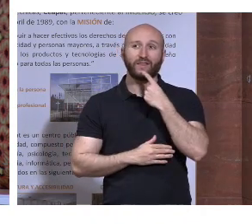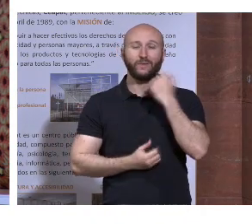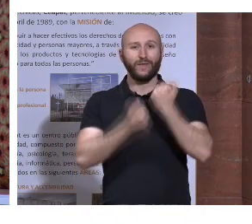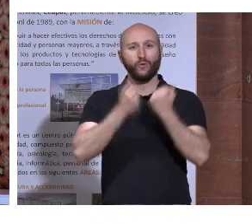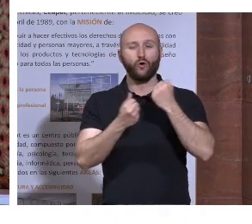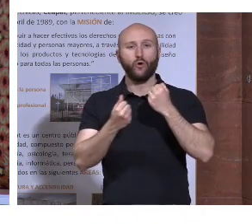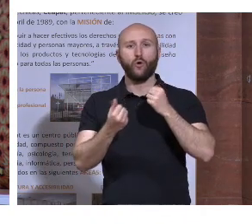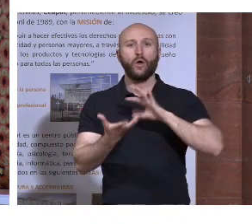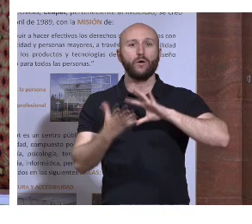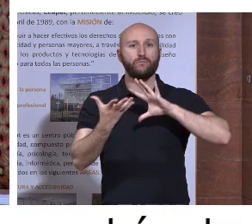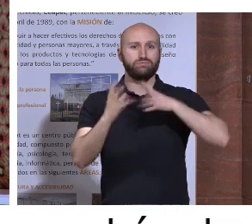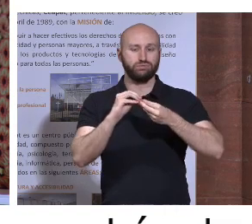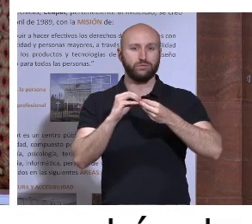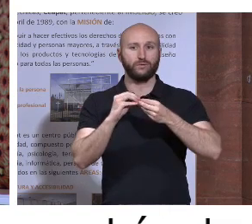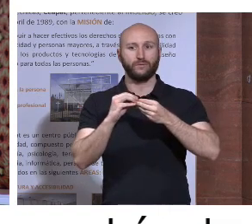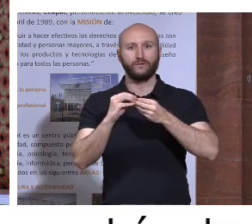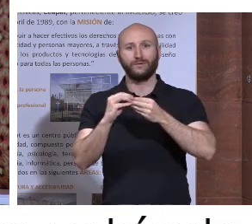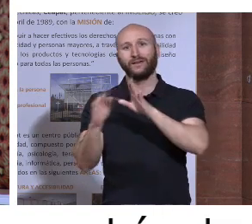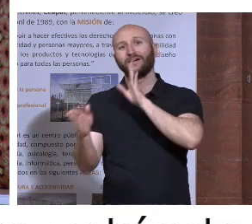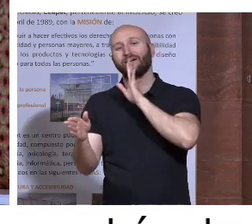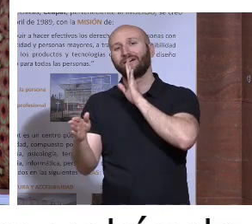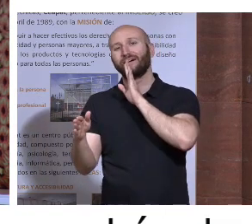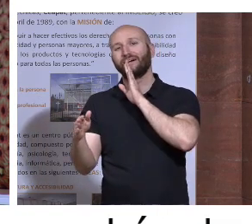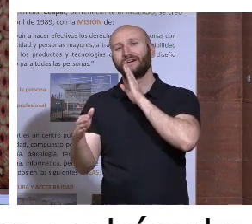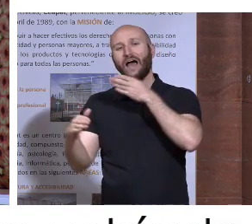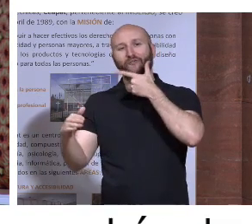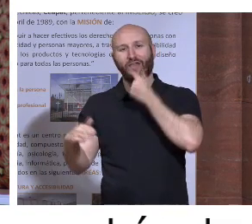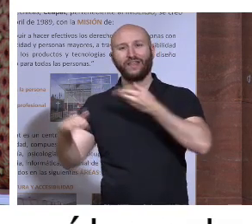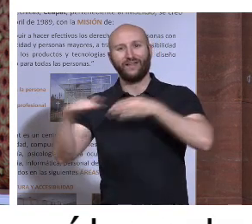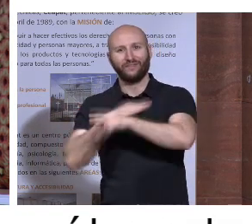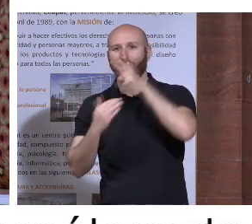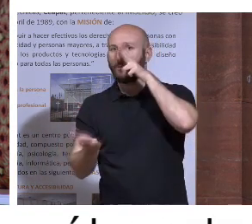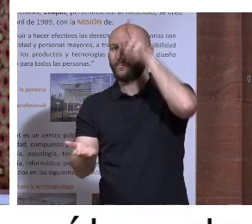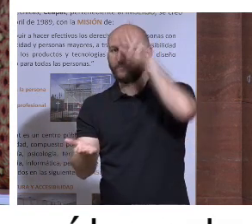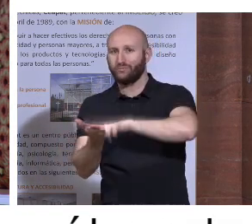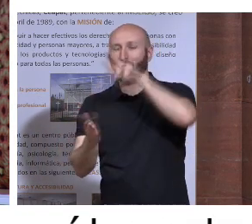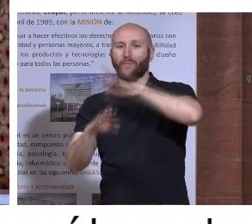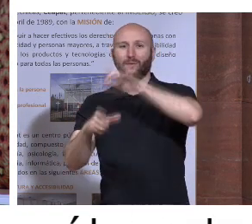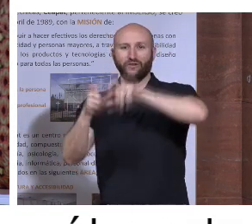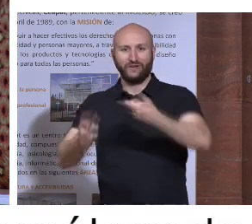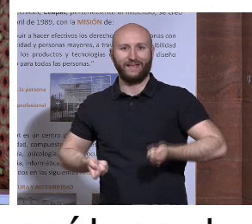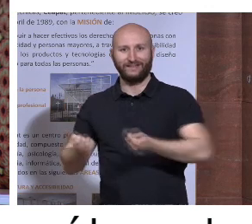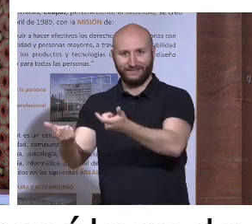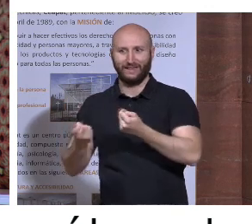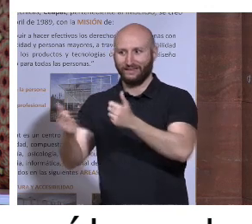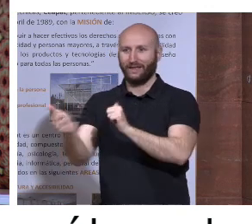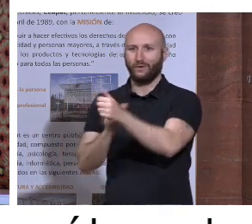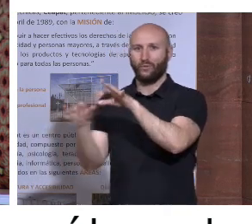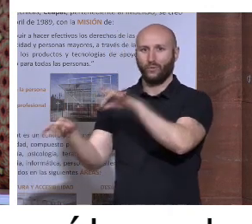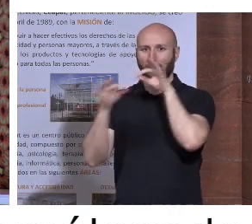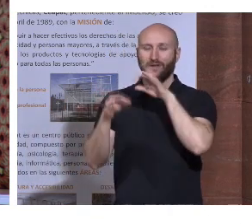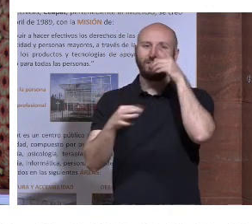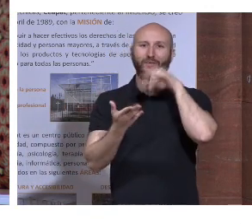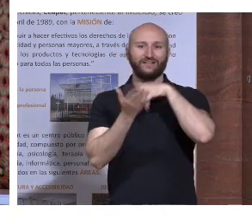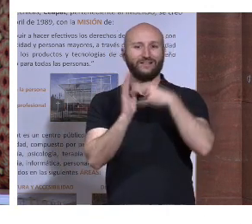a partir de un tipo homologado existente de fácil acceso para las personas que viajan en silla de ruedas. Y por otra parte, el sistema integral de seguridad es el